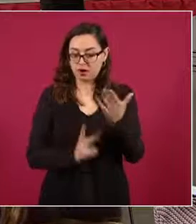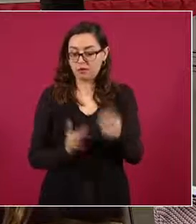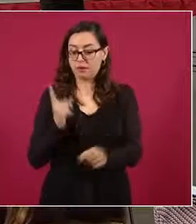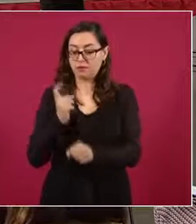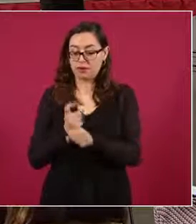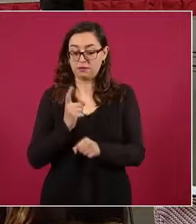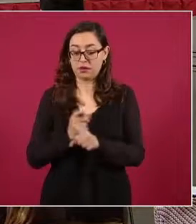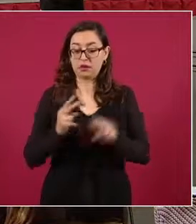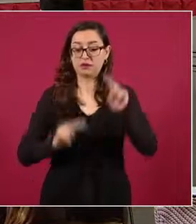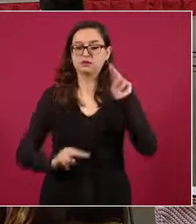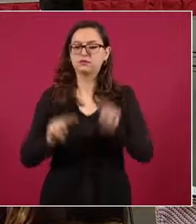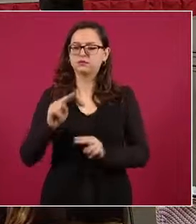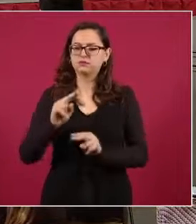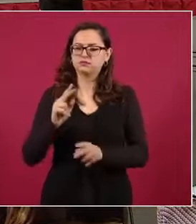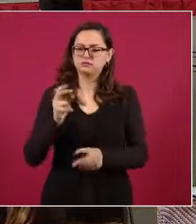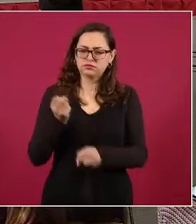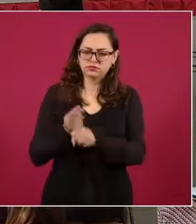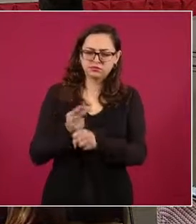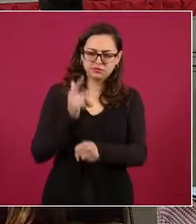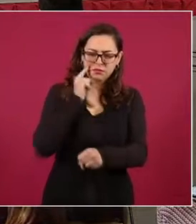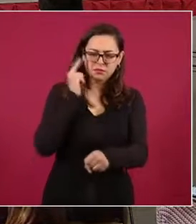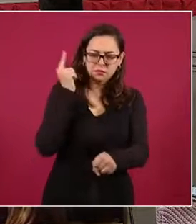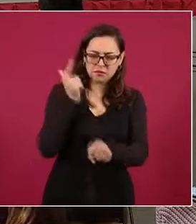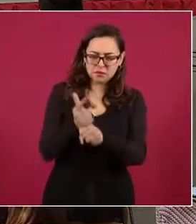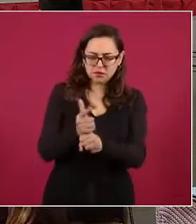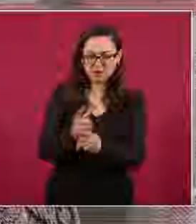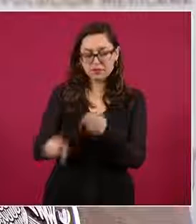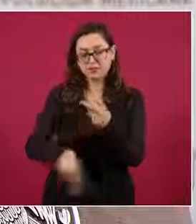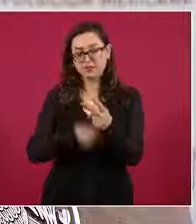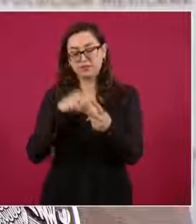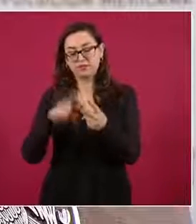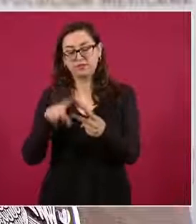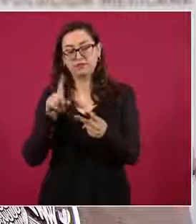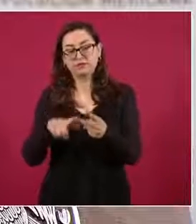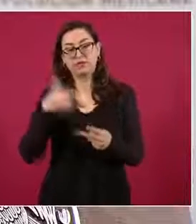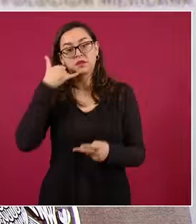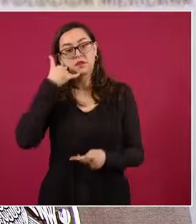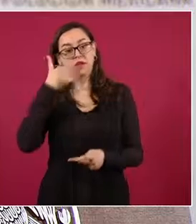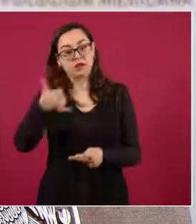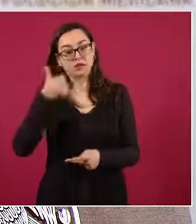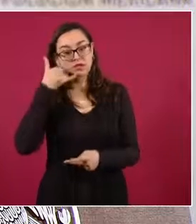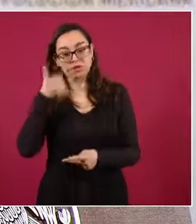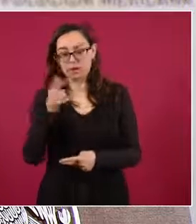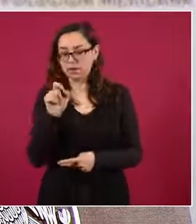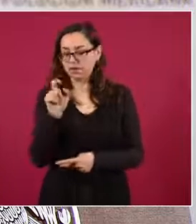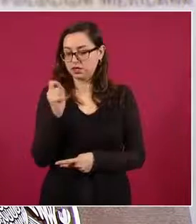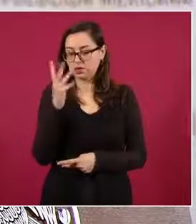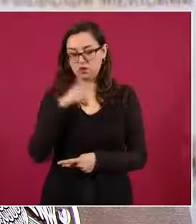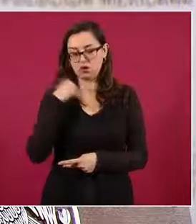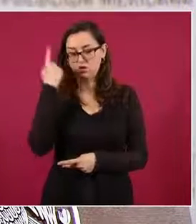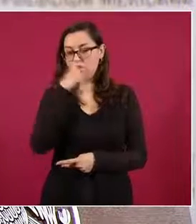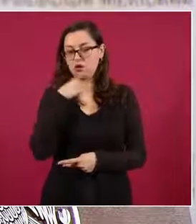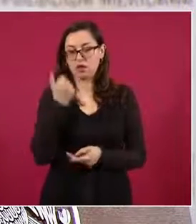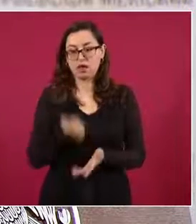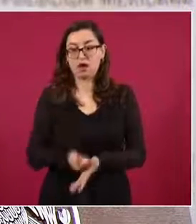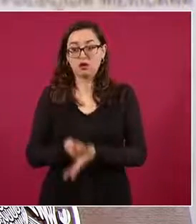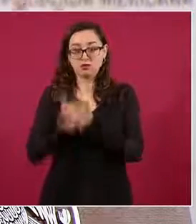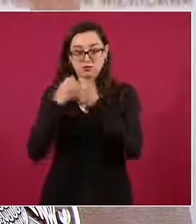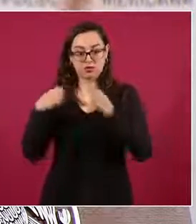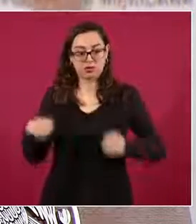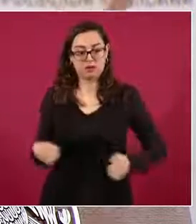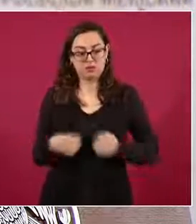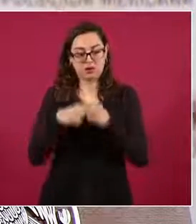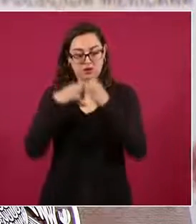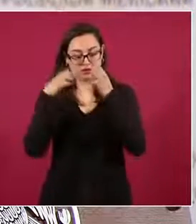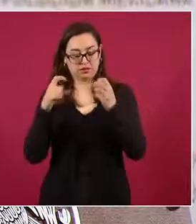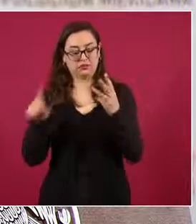atención, una línea telefónica de ayuda en 24 horas y también brigadas comunitarias que